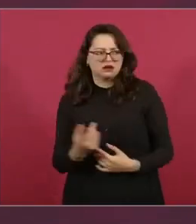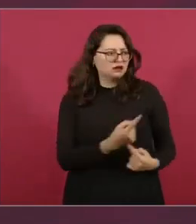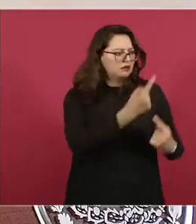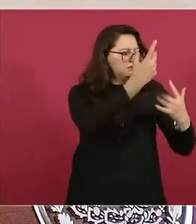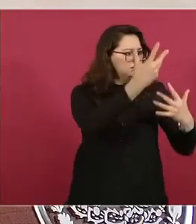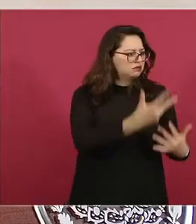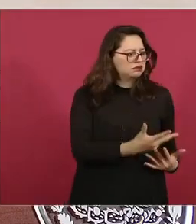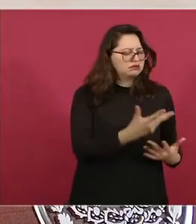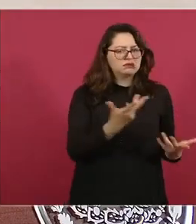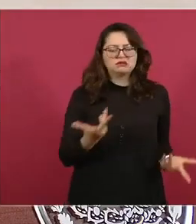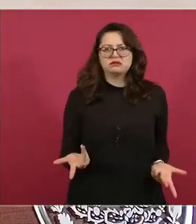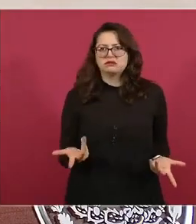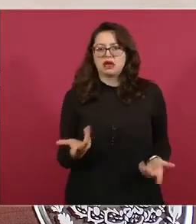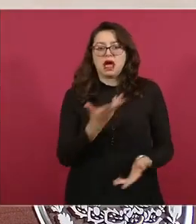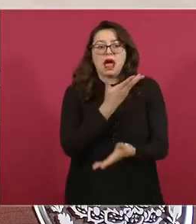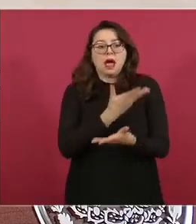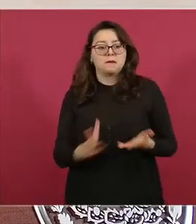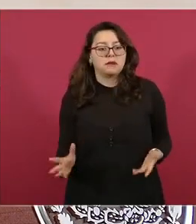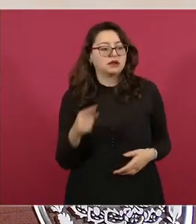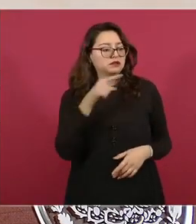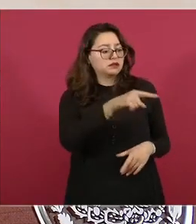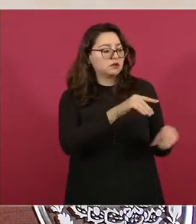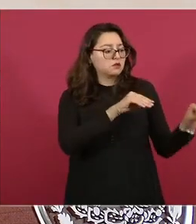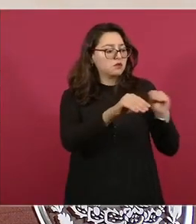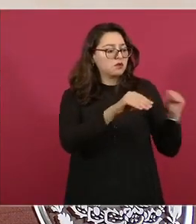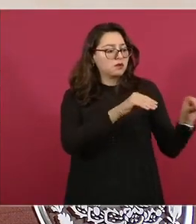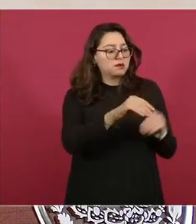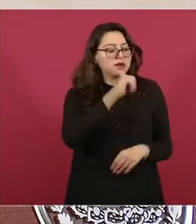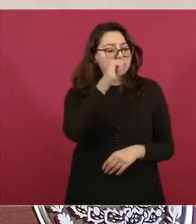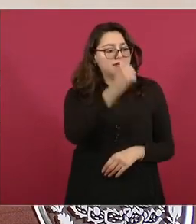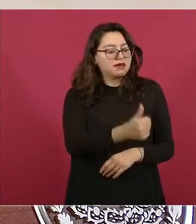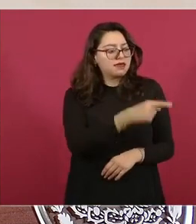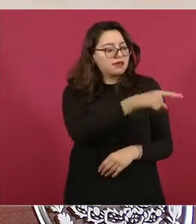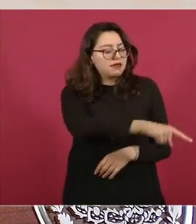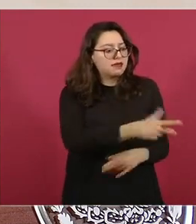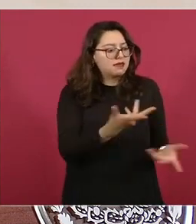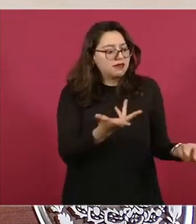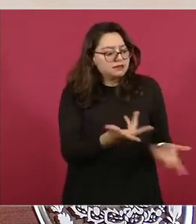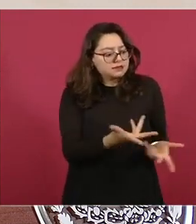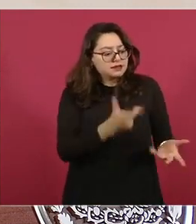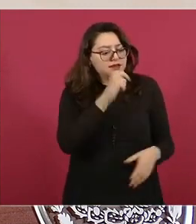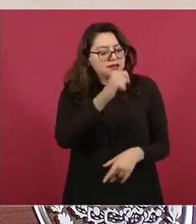florero que está de adorno. Ojalá y nada más estuviese de adorno.